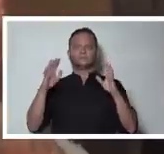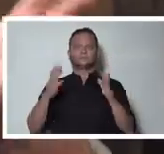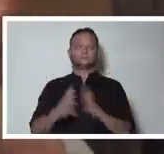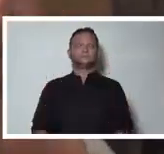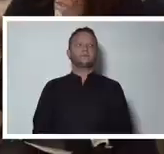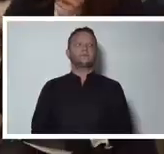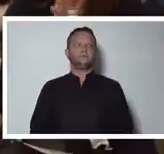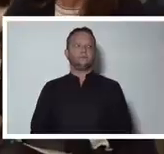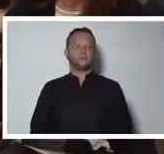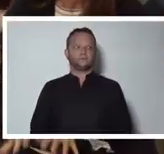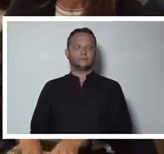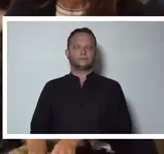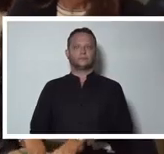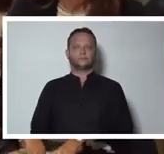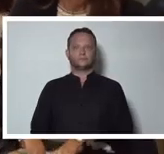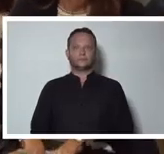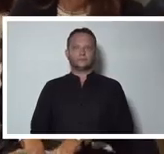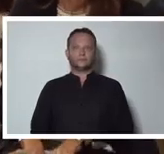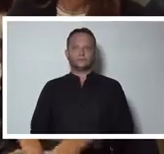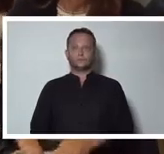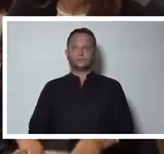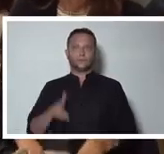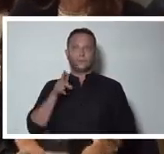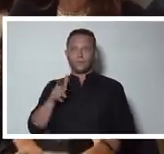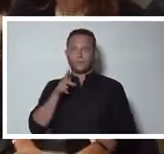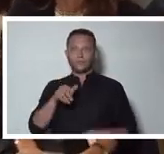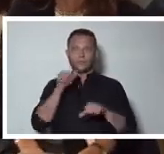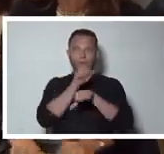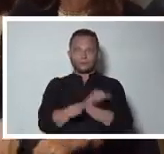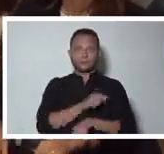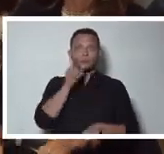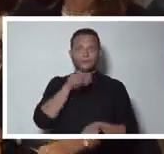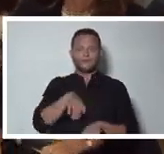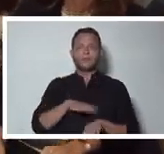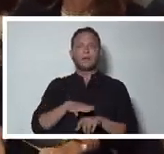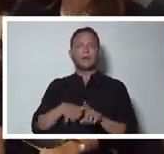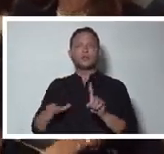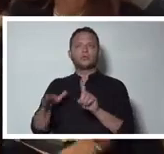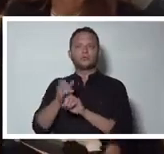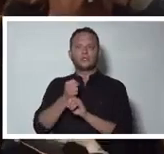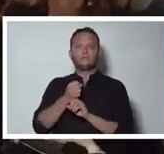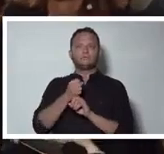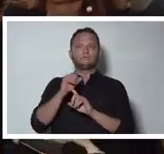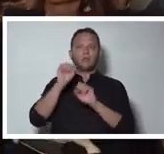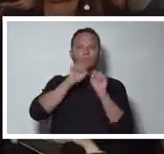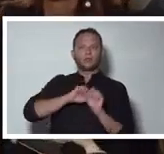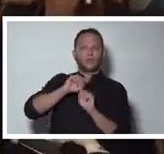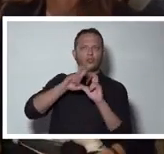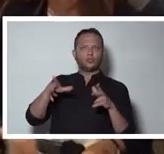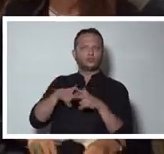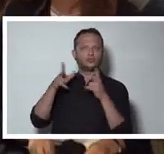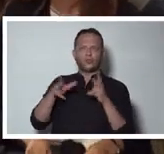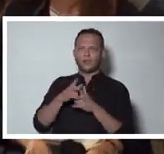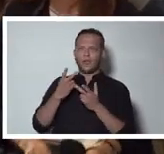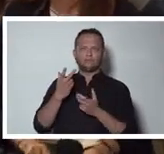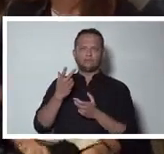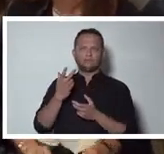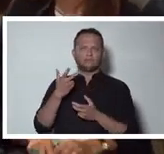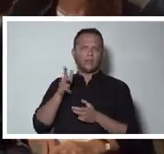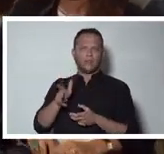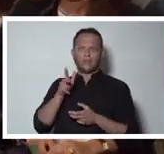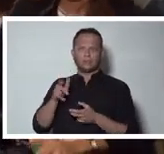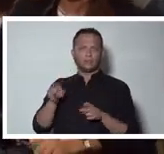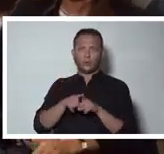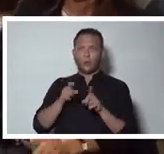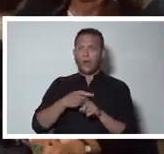desempleo no solo para que tengan el derecho al desempleo sino para conseguir los niveles de protección social que tienen el